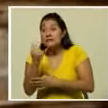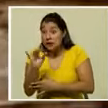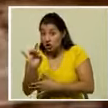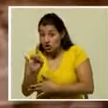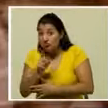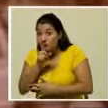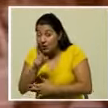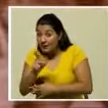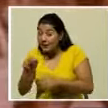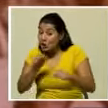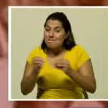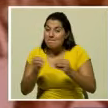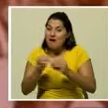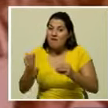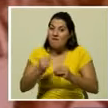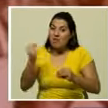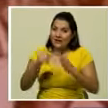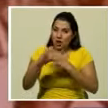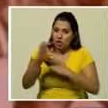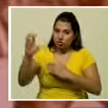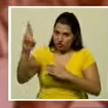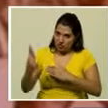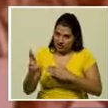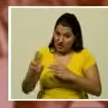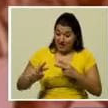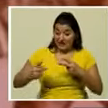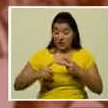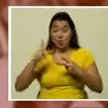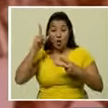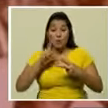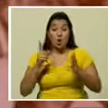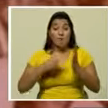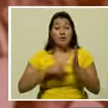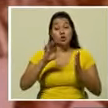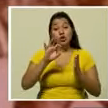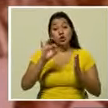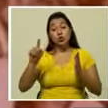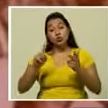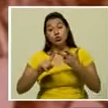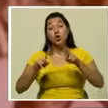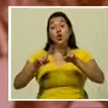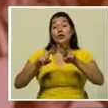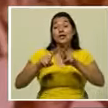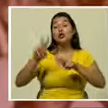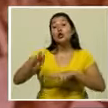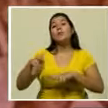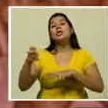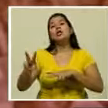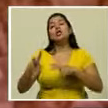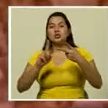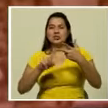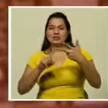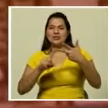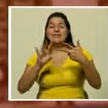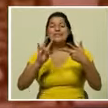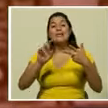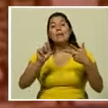historia de Costa Rica, dejando en segundo plano el de Limón de 1991 y Nicoya en 2012, que tuvieron una medición